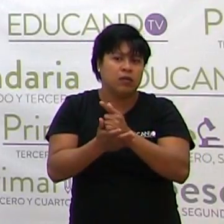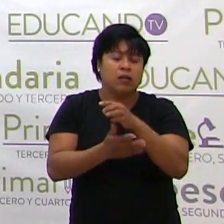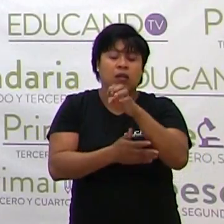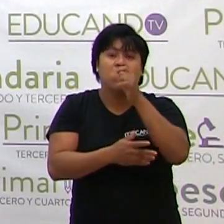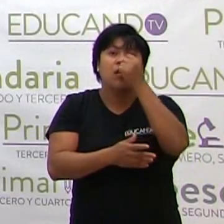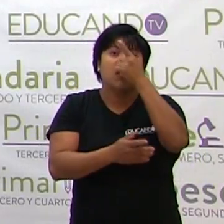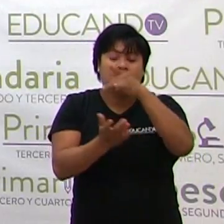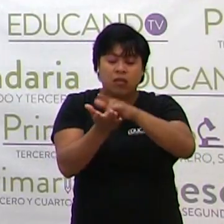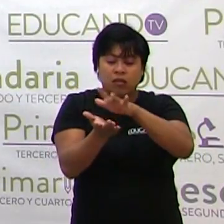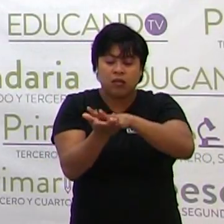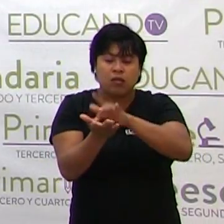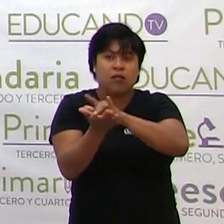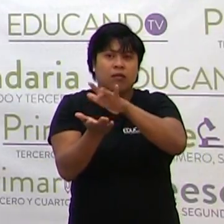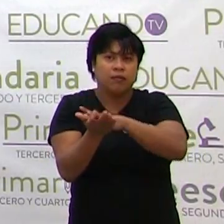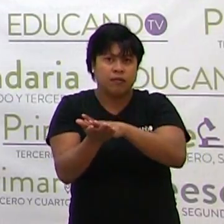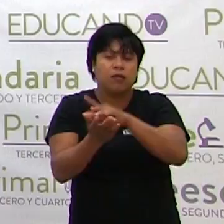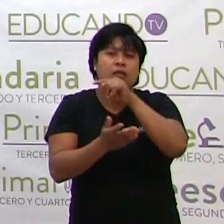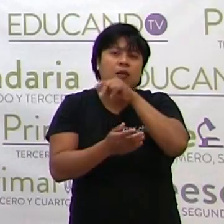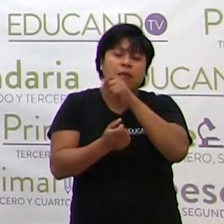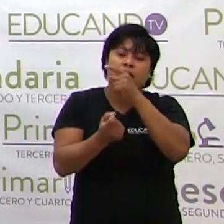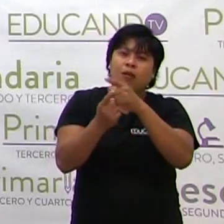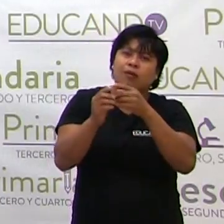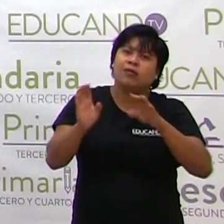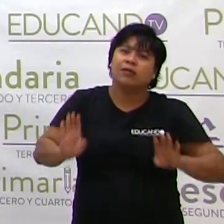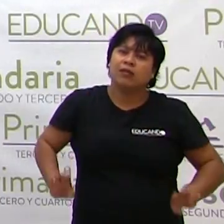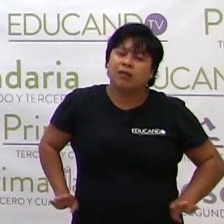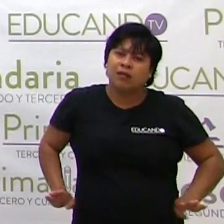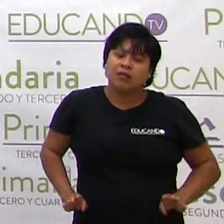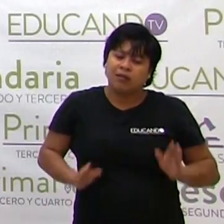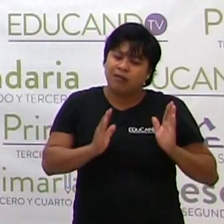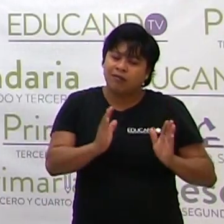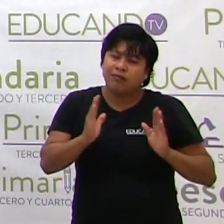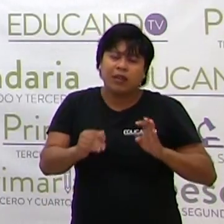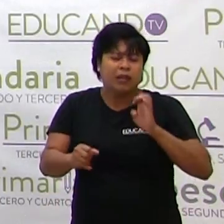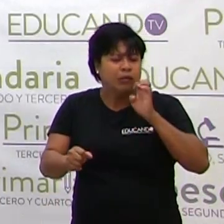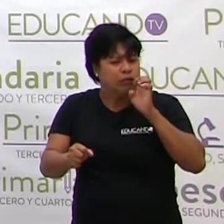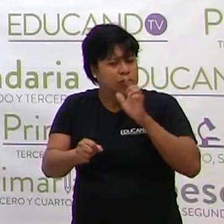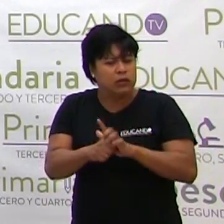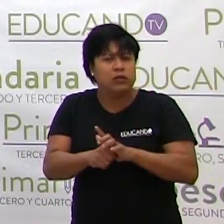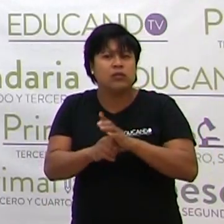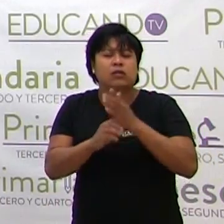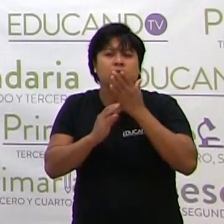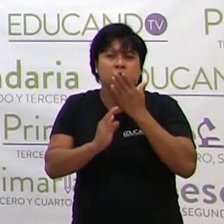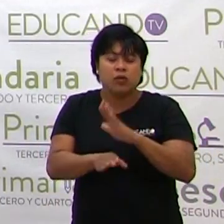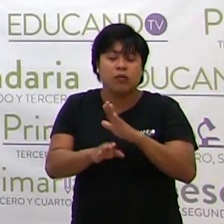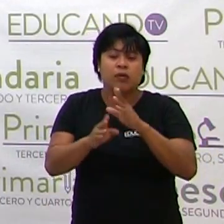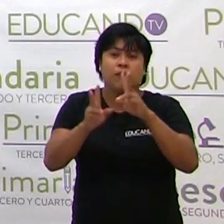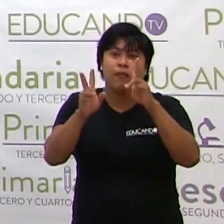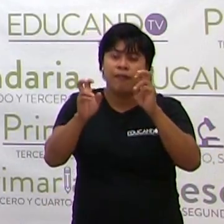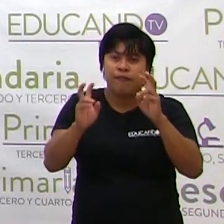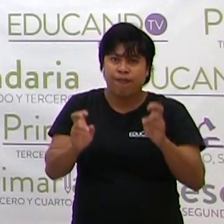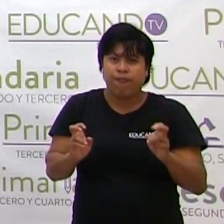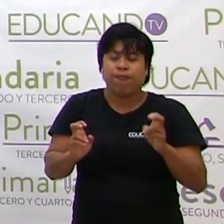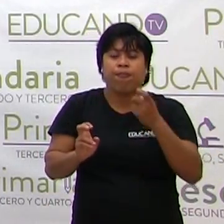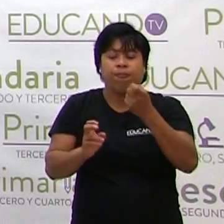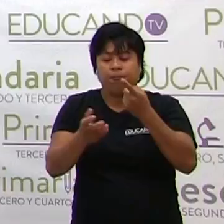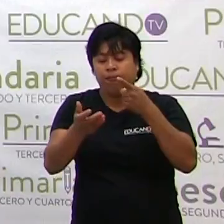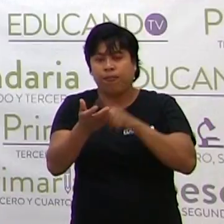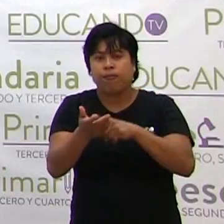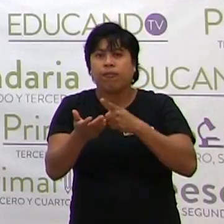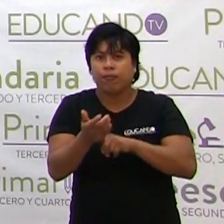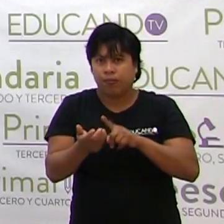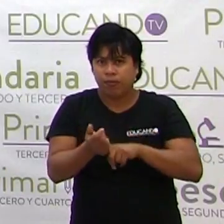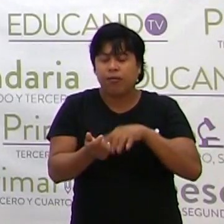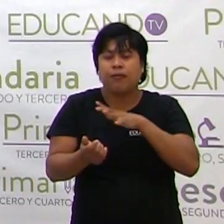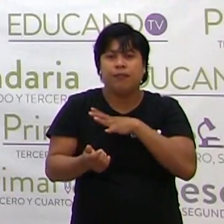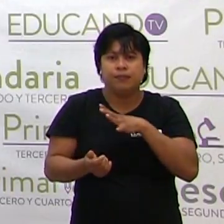editorial y también algunas características esenciales de los temas y contenidos que